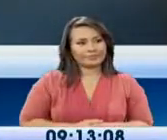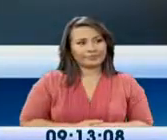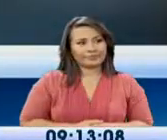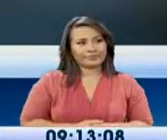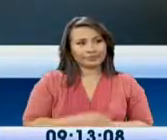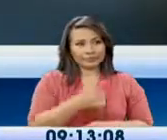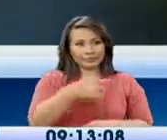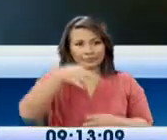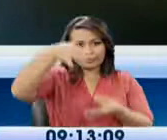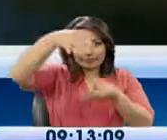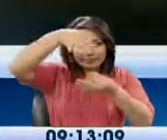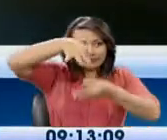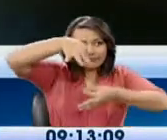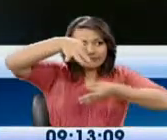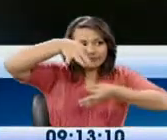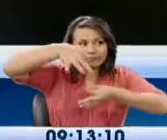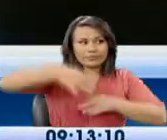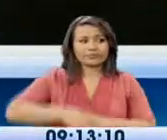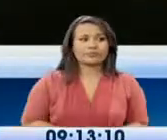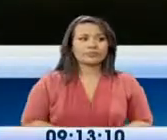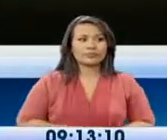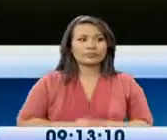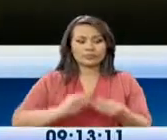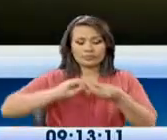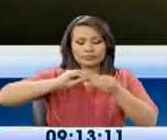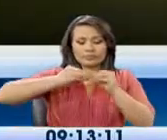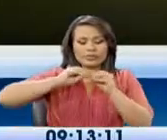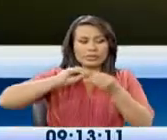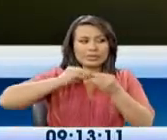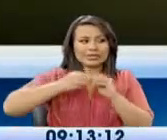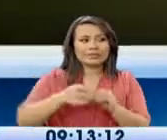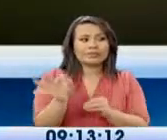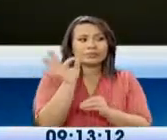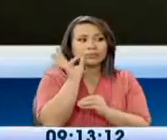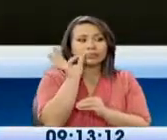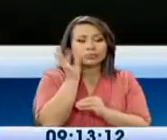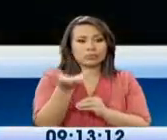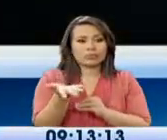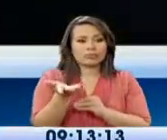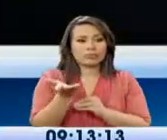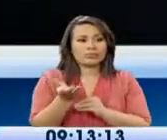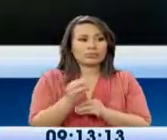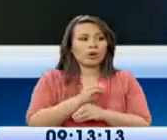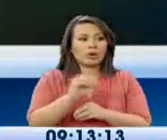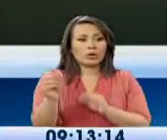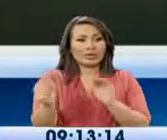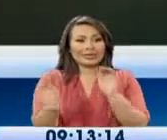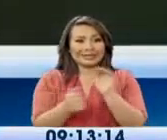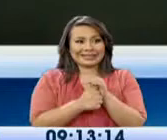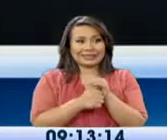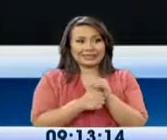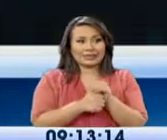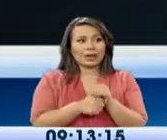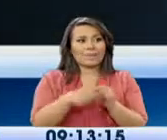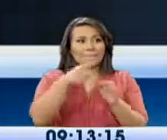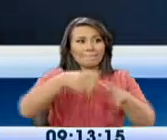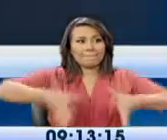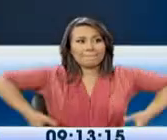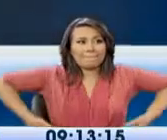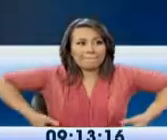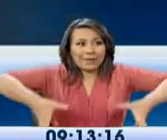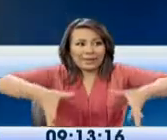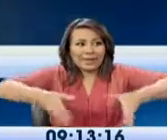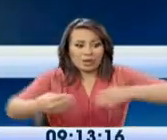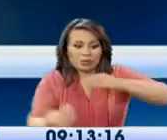Dos paquetes que se está encontrando dentro del menor. O hasta escondida en la basta de sus